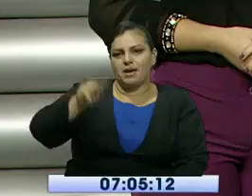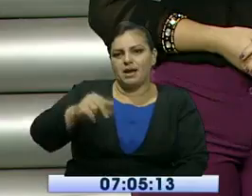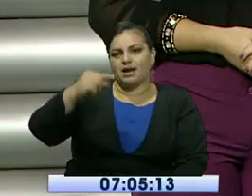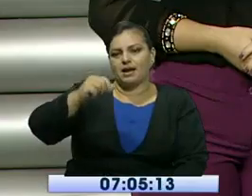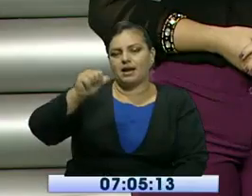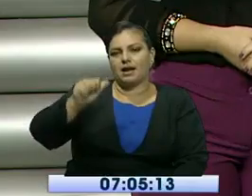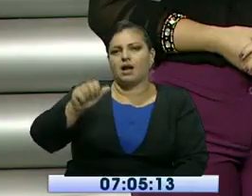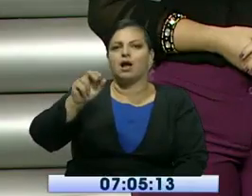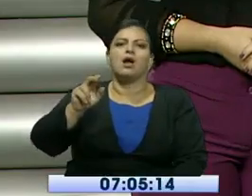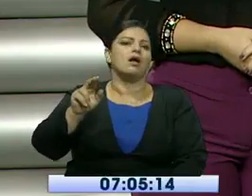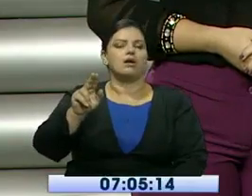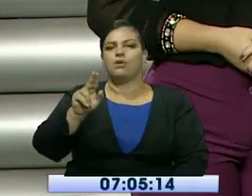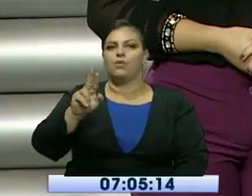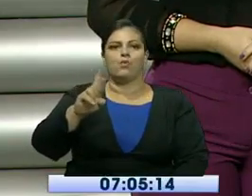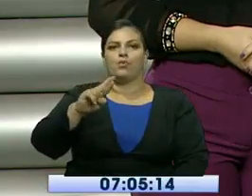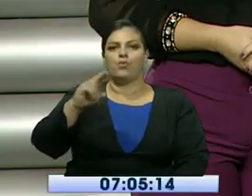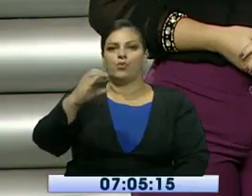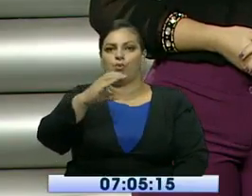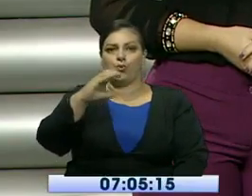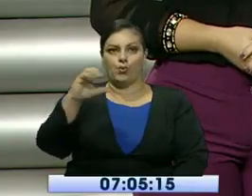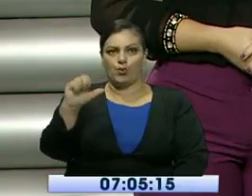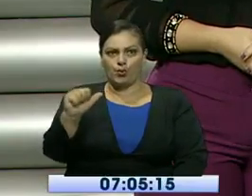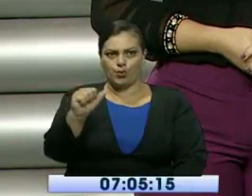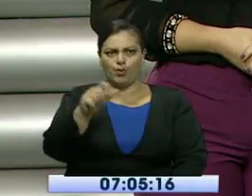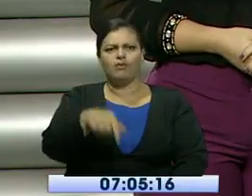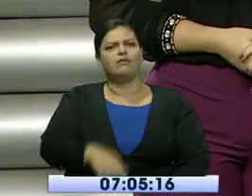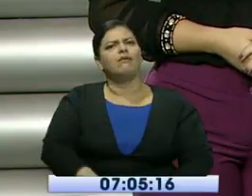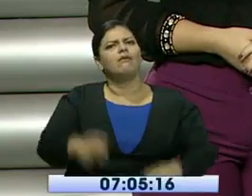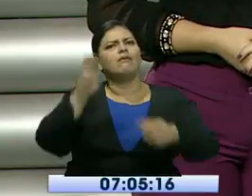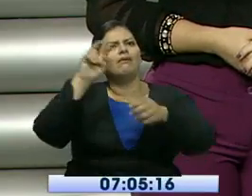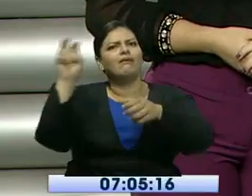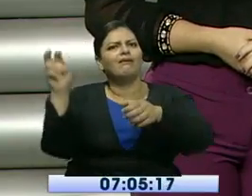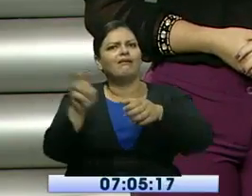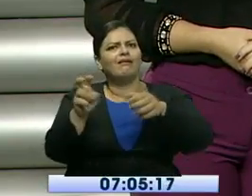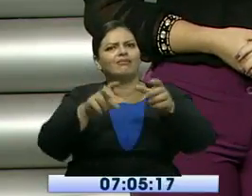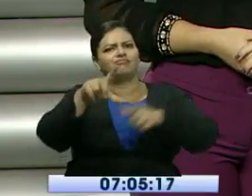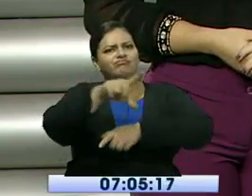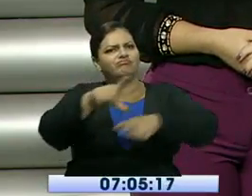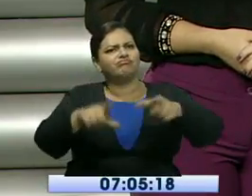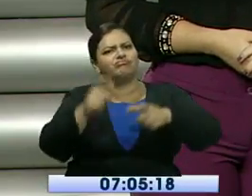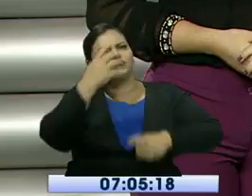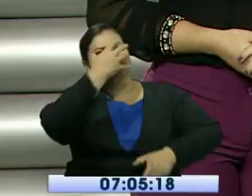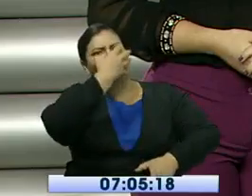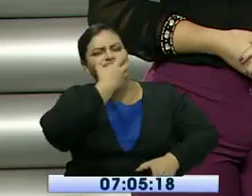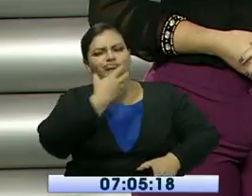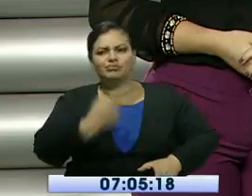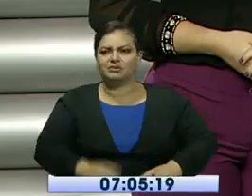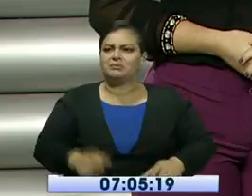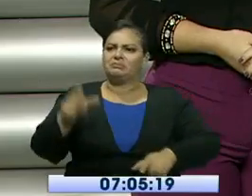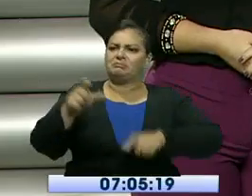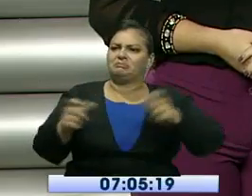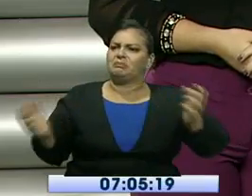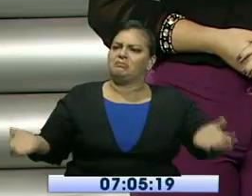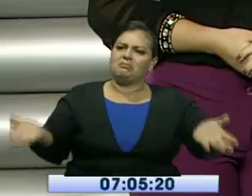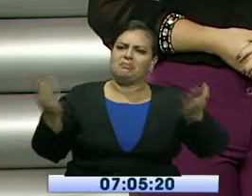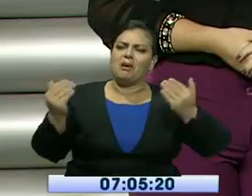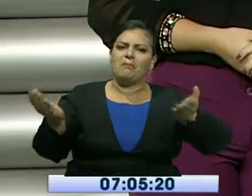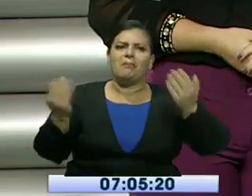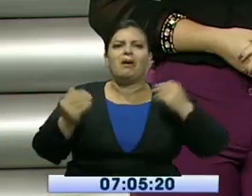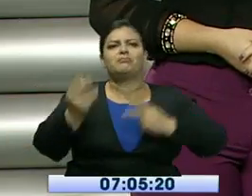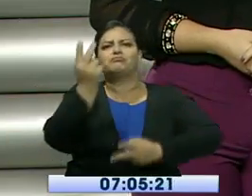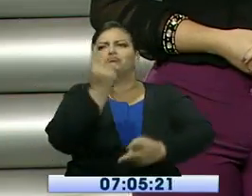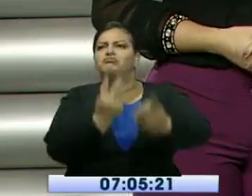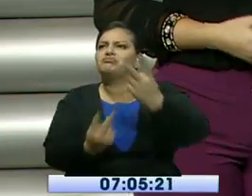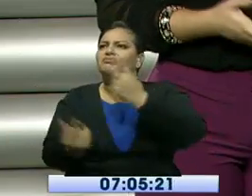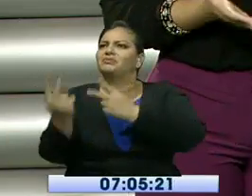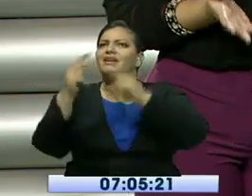Perú, Adriana y amigos televidentes, ofrece una variedad inmensa de sitios para admirar la hermosura de la